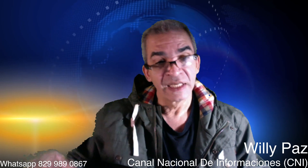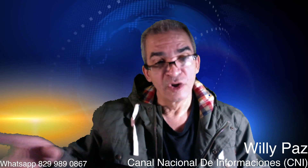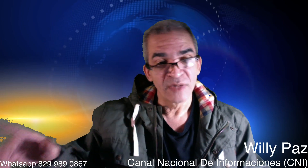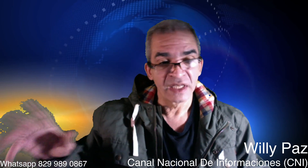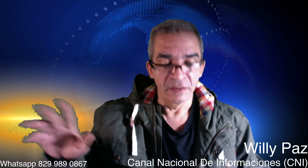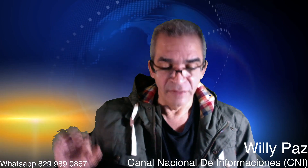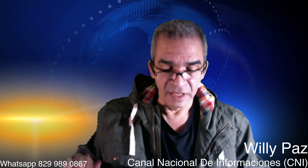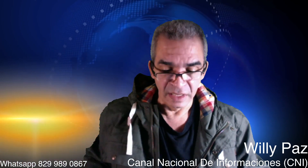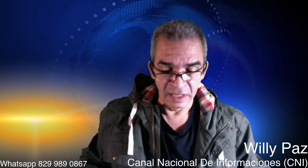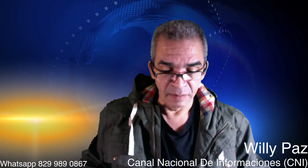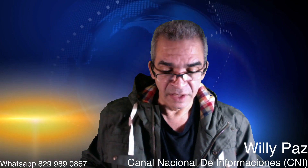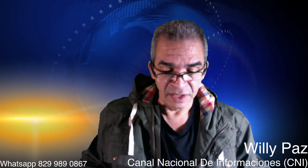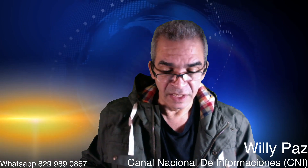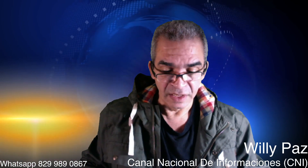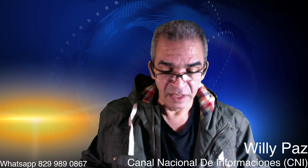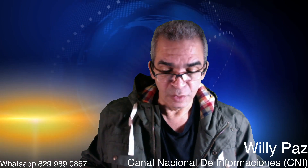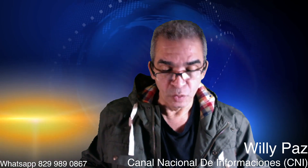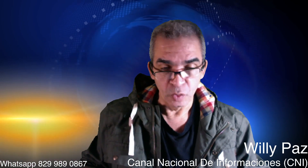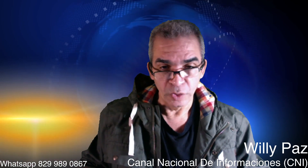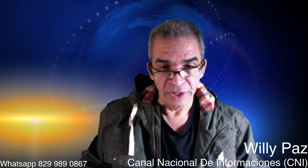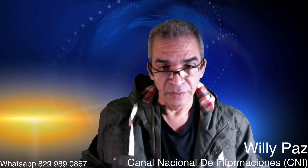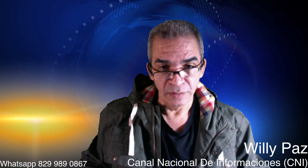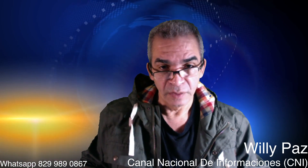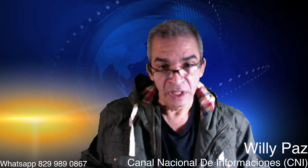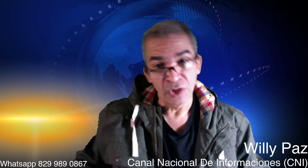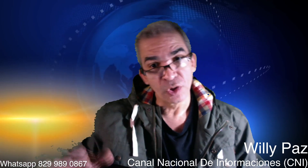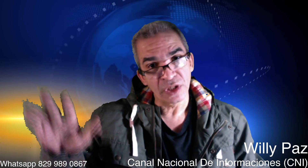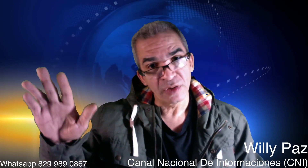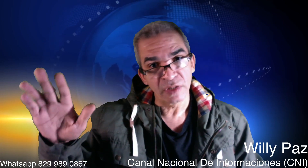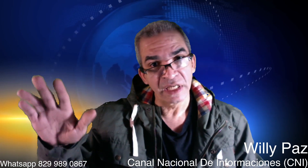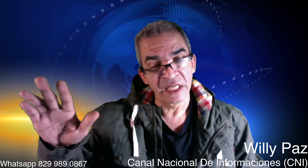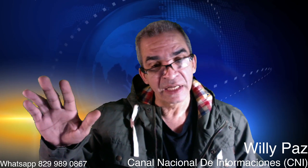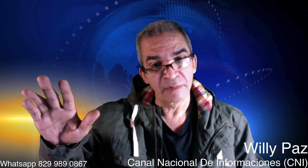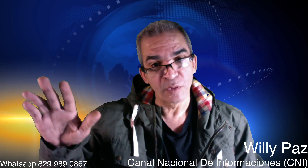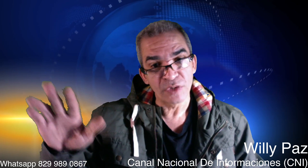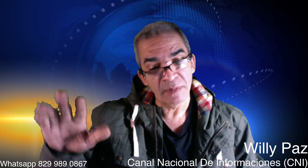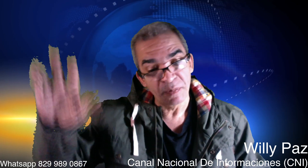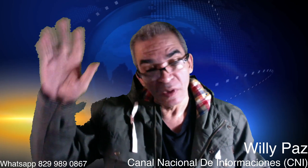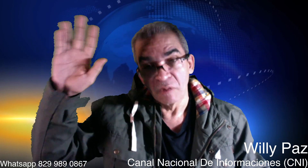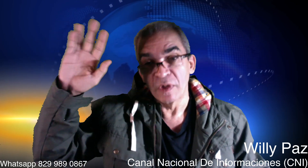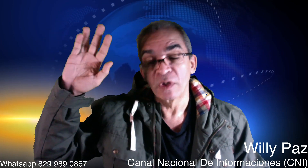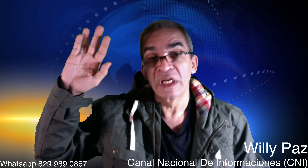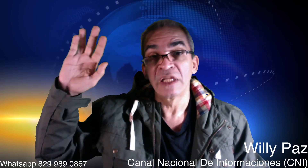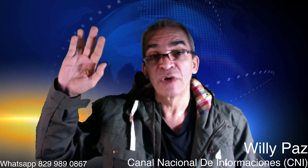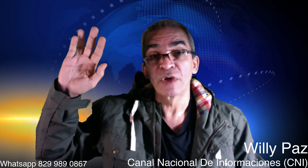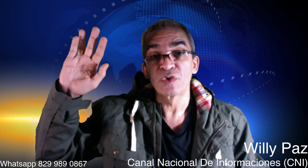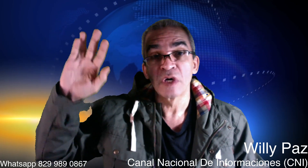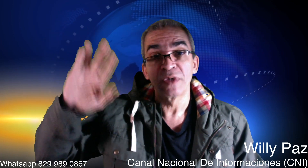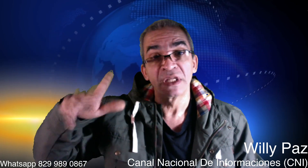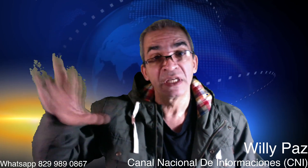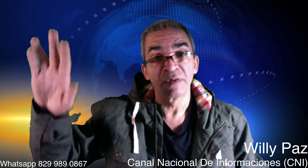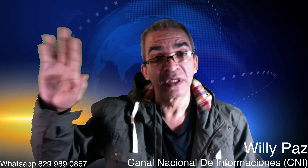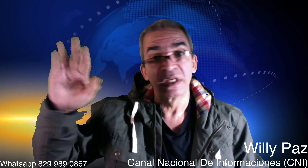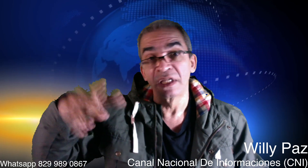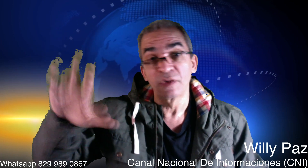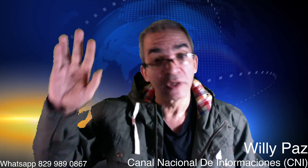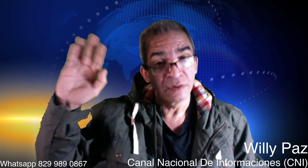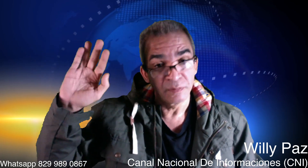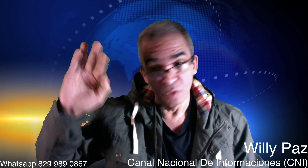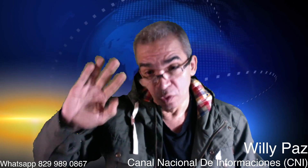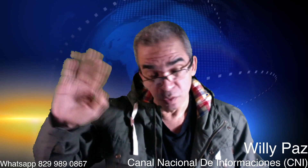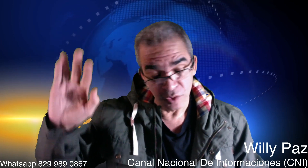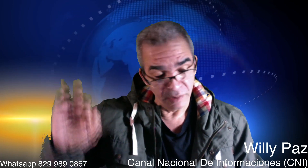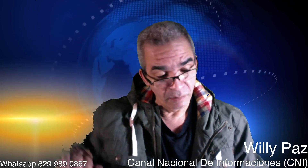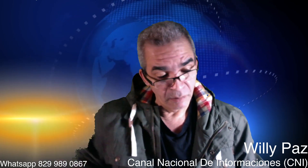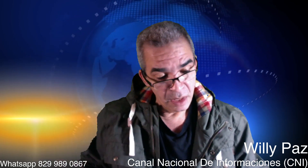Ese es el hombre que edifica al presidente en asuntos jurídicos. Y yo digo que él es el responsable, pero a lo mejor él le dio el consejo a Abinader y Abinader le dijo que no,